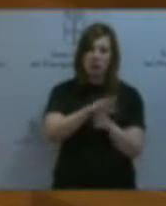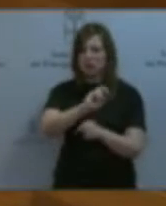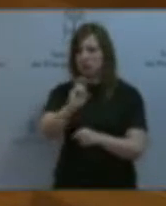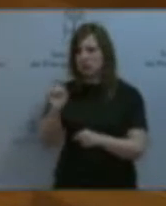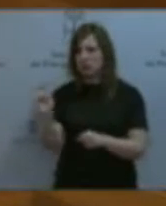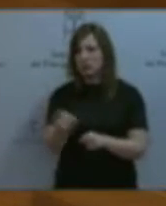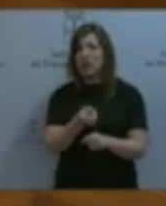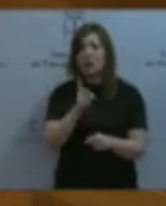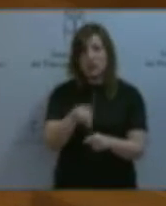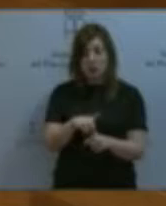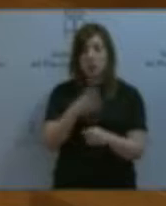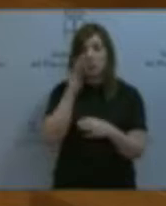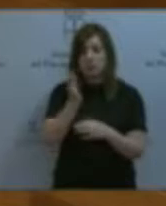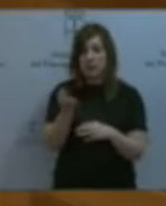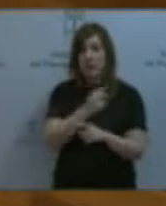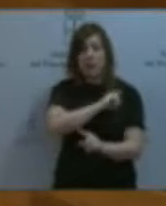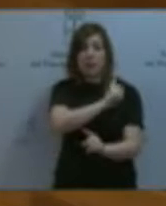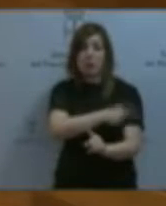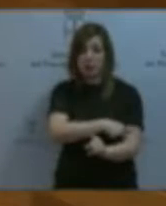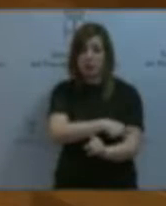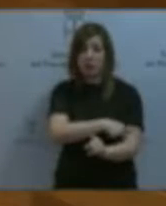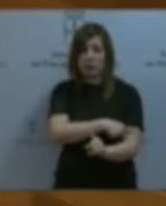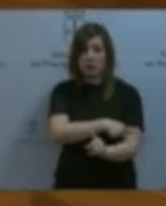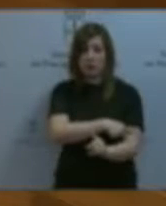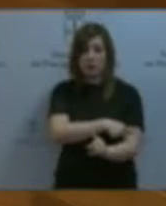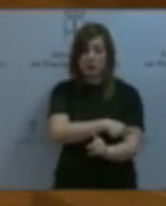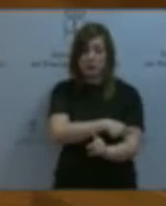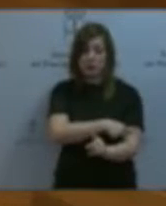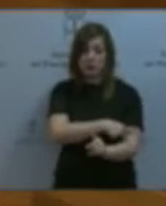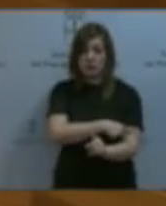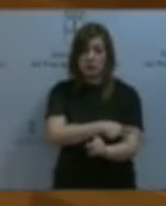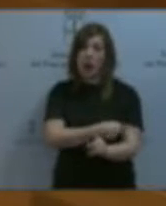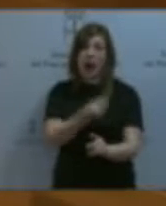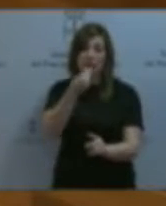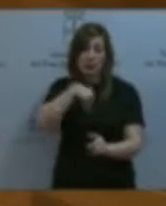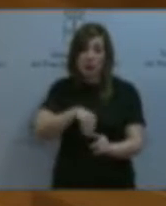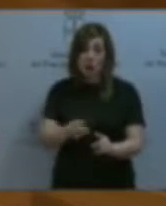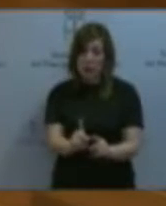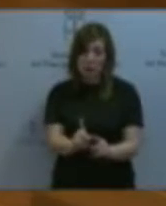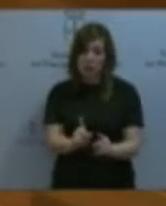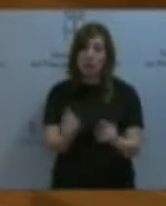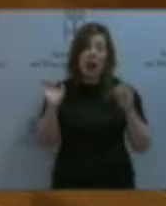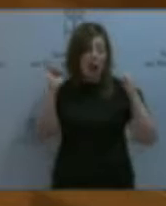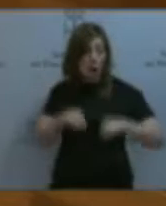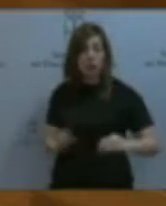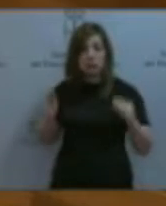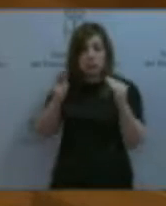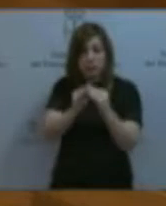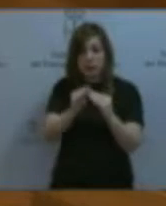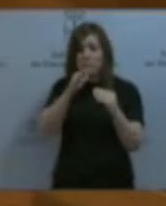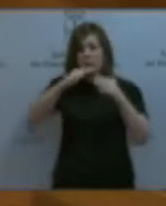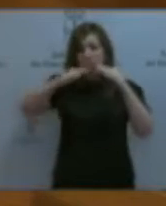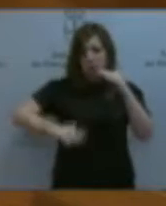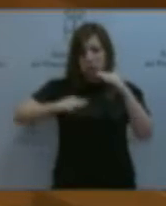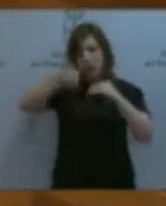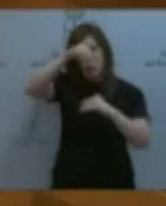Y ciertamente el deporte pues, no constituye una excepción. Estaremos de acuerdo. La brecha de género en los diferentes